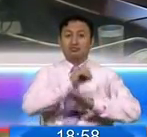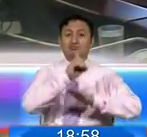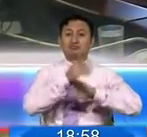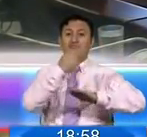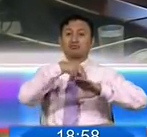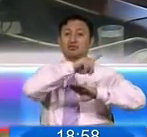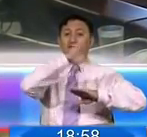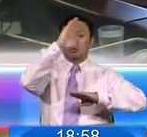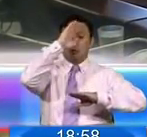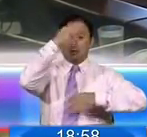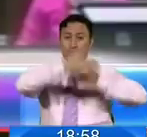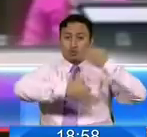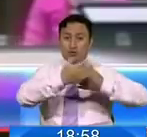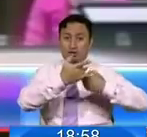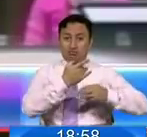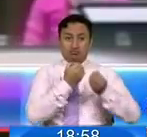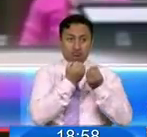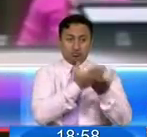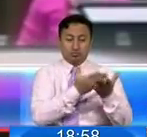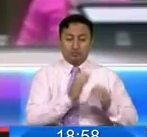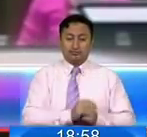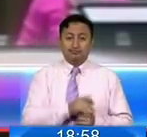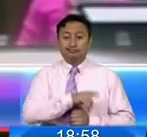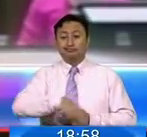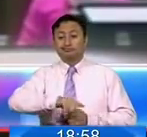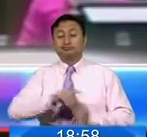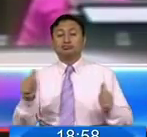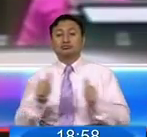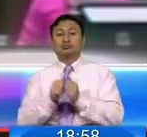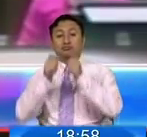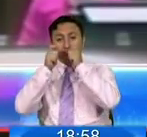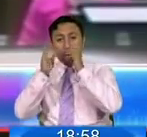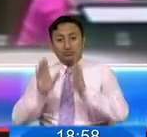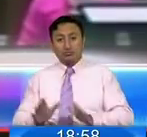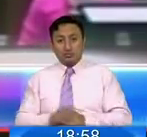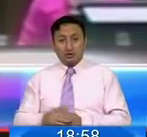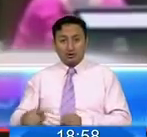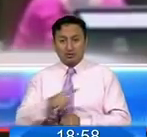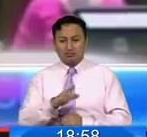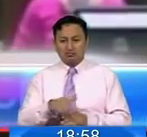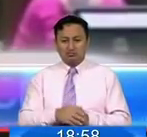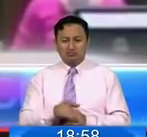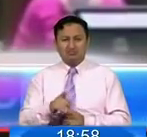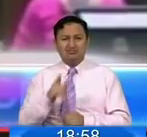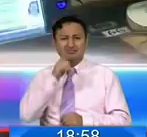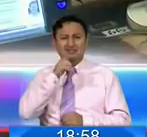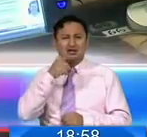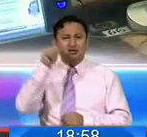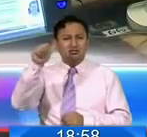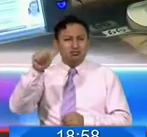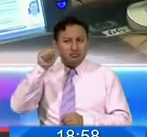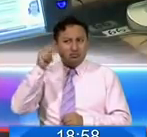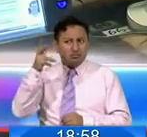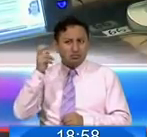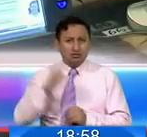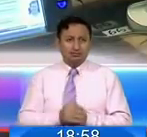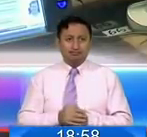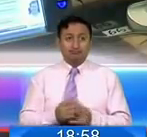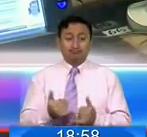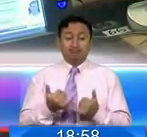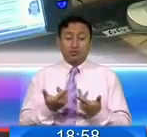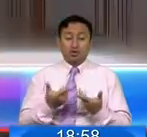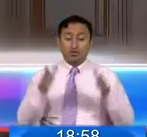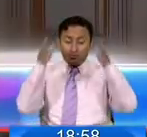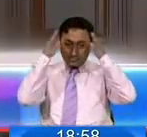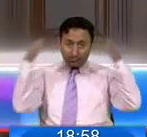Nacional de la Policía Judicial, que en coordinación con la Fiscalía buscarán resolver la misteriosa grabación. Por ahora están concentrados